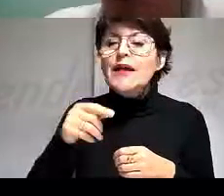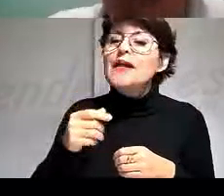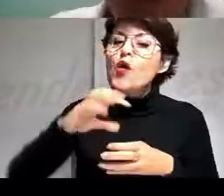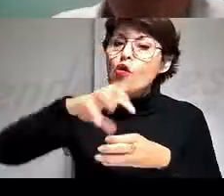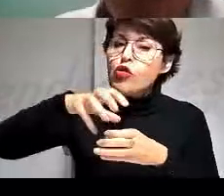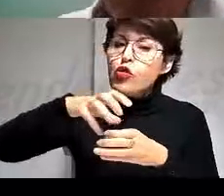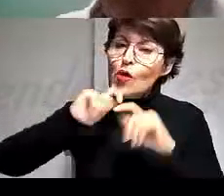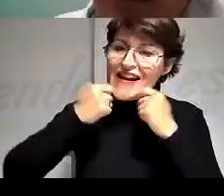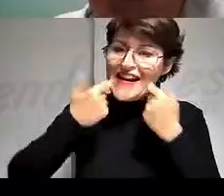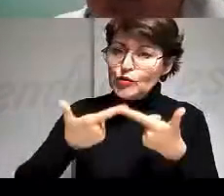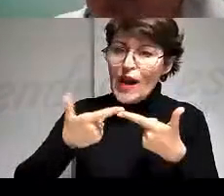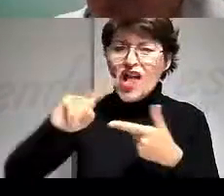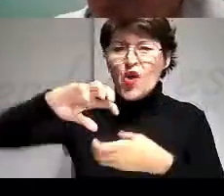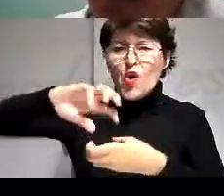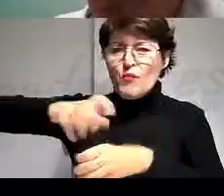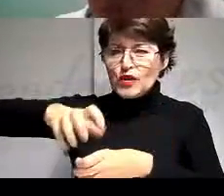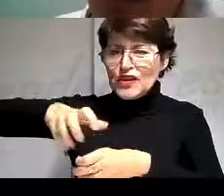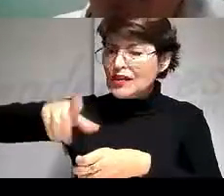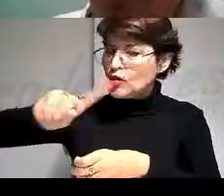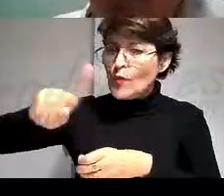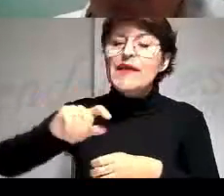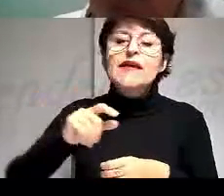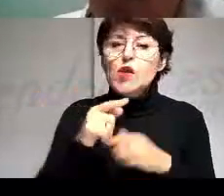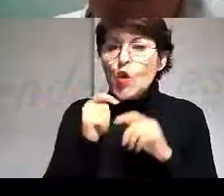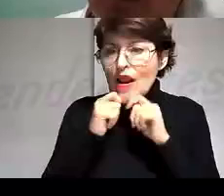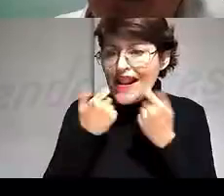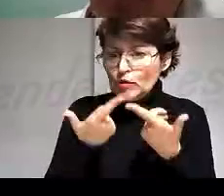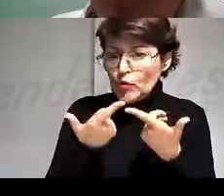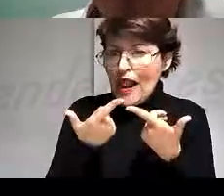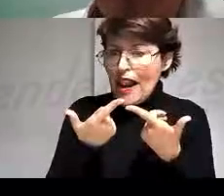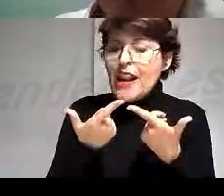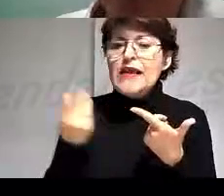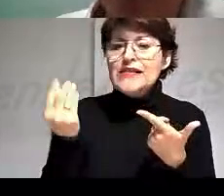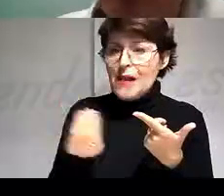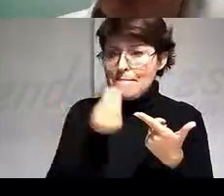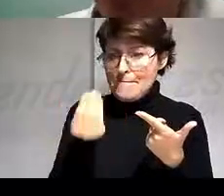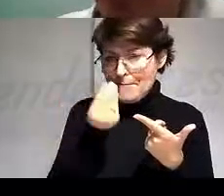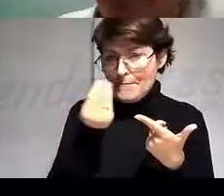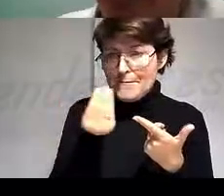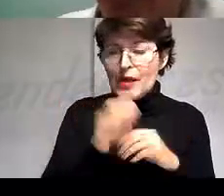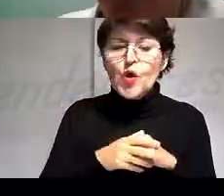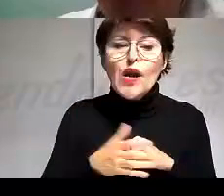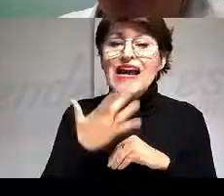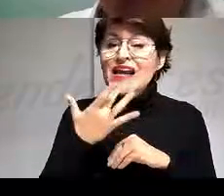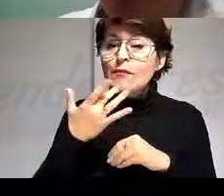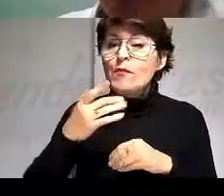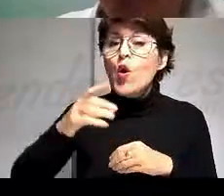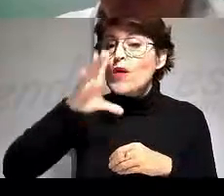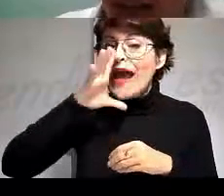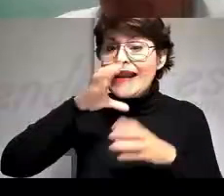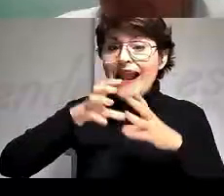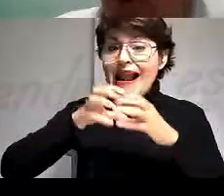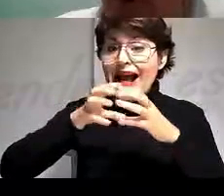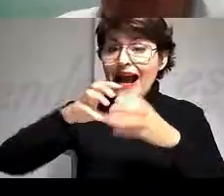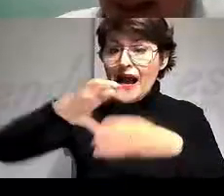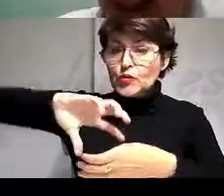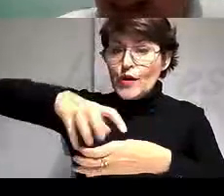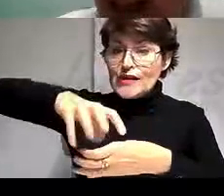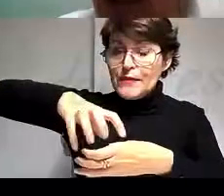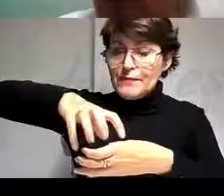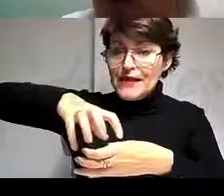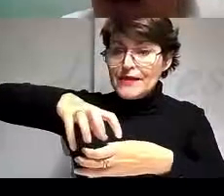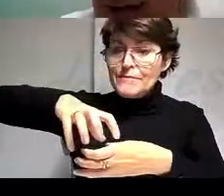zumos industriales, no zumos azucarados, ni muchísimo menos, sino zumos naturales. Yo os diría más, si cogéis una naranja y la exprimís, aprovechar